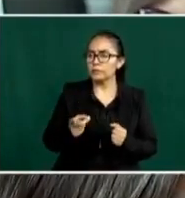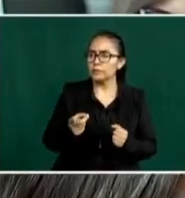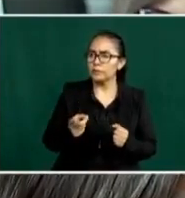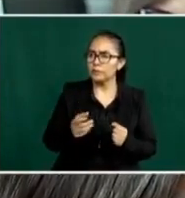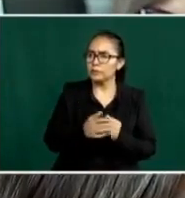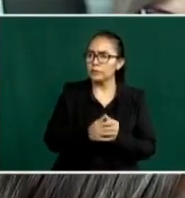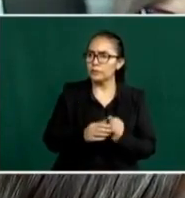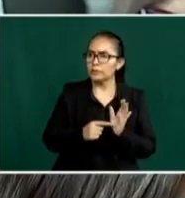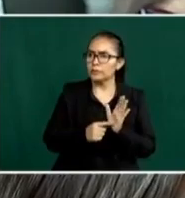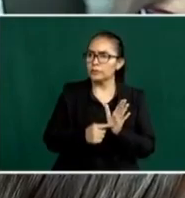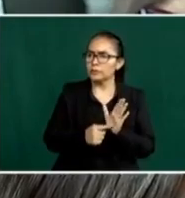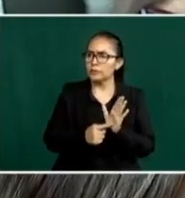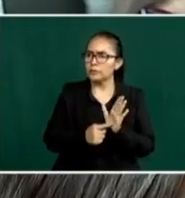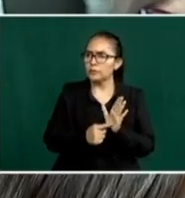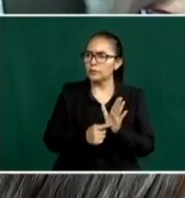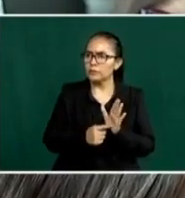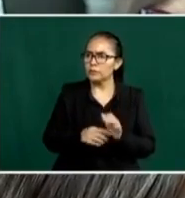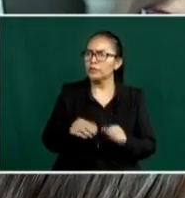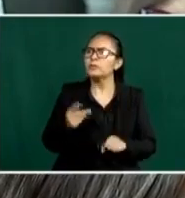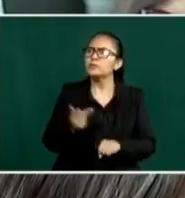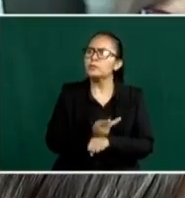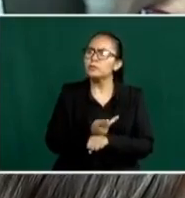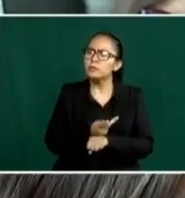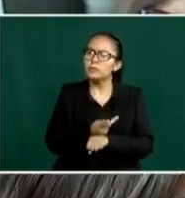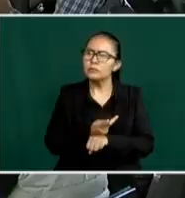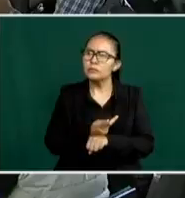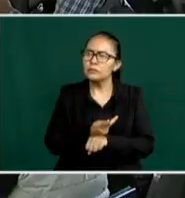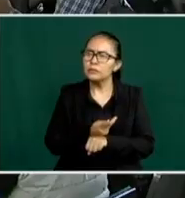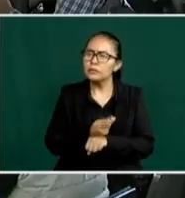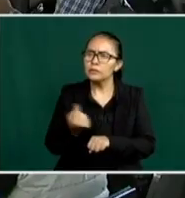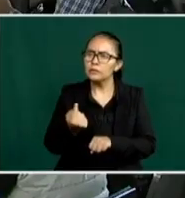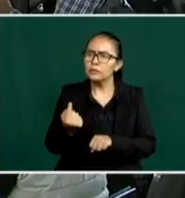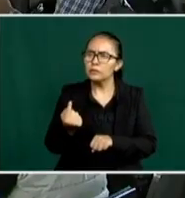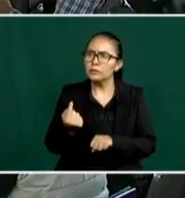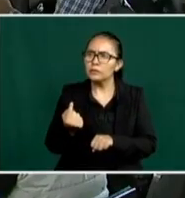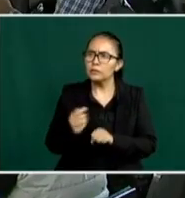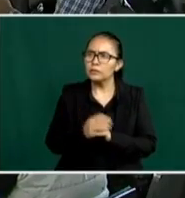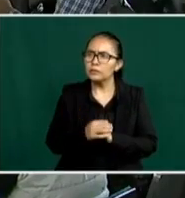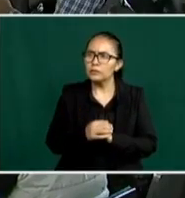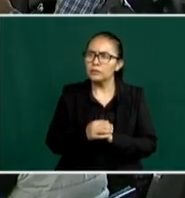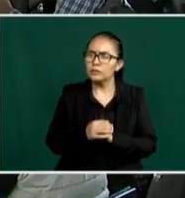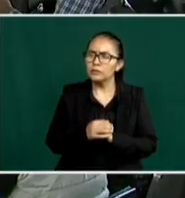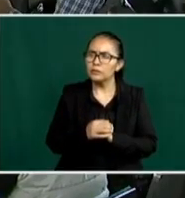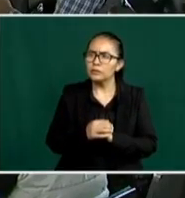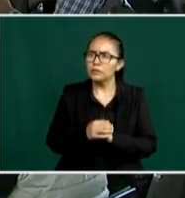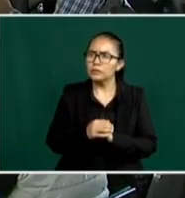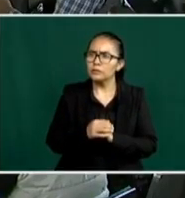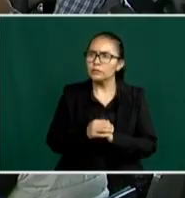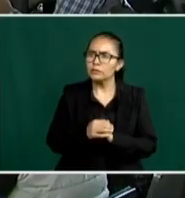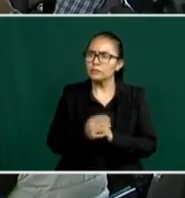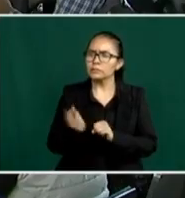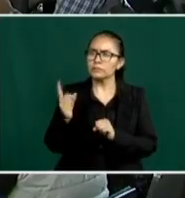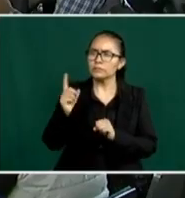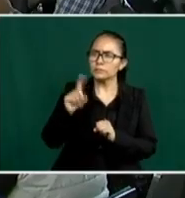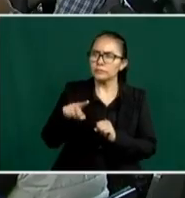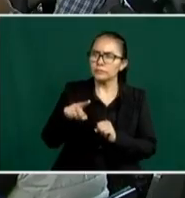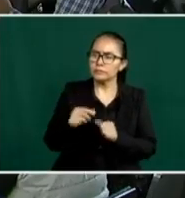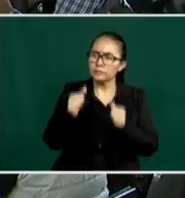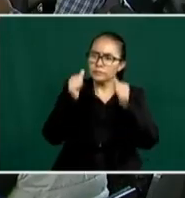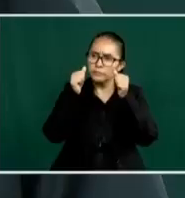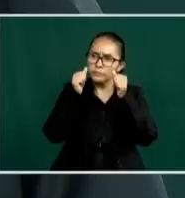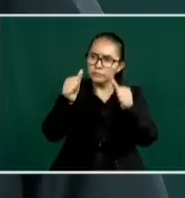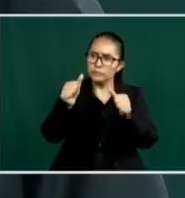a la FGR. Pero, ¿qué es lo que pasó? Que desde esta comisión ejecutiva de atención a